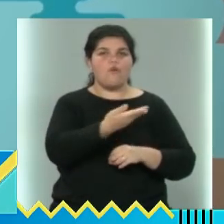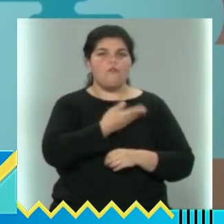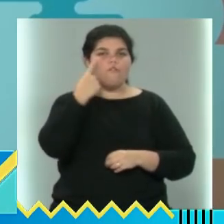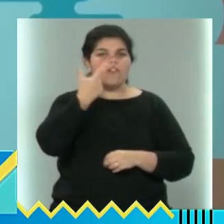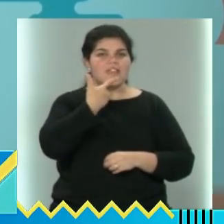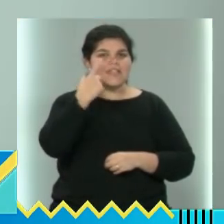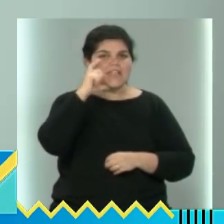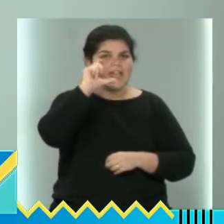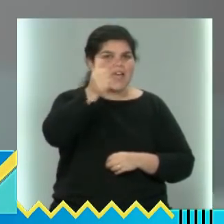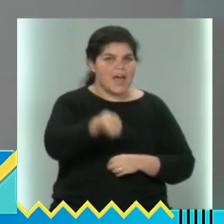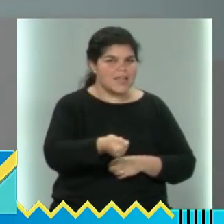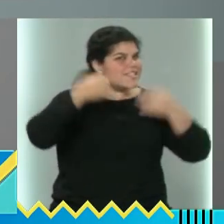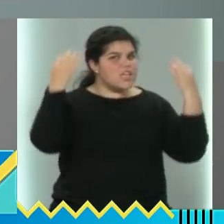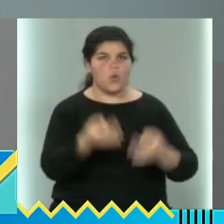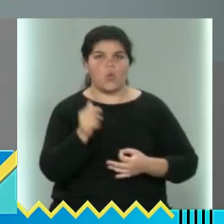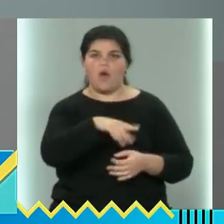indiscutible.